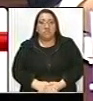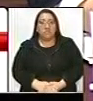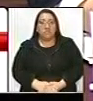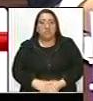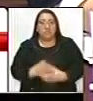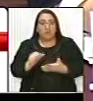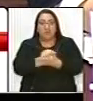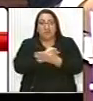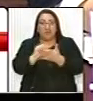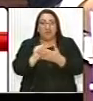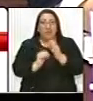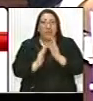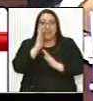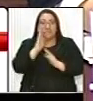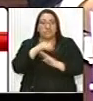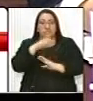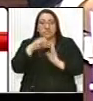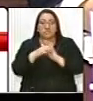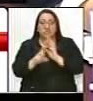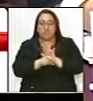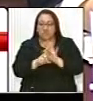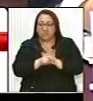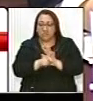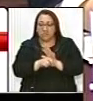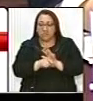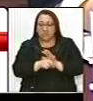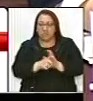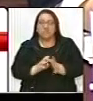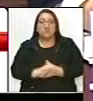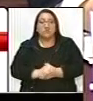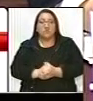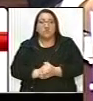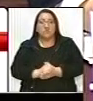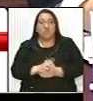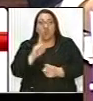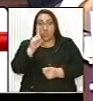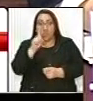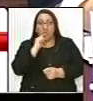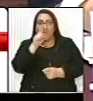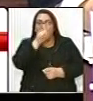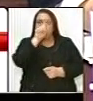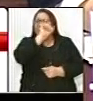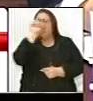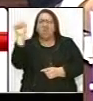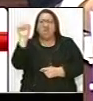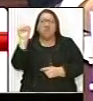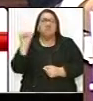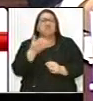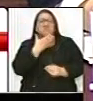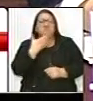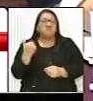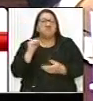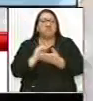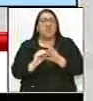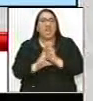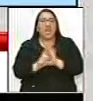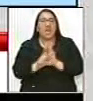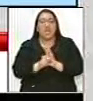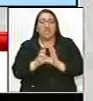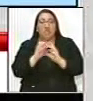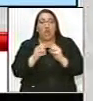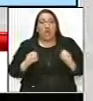que borrar arriba, presentar proyectos de ley en el 1, lo correspondiente a las leyes